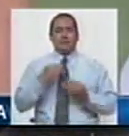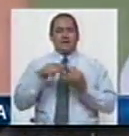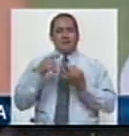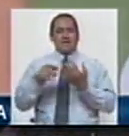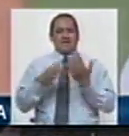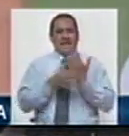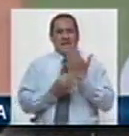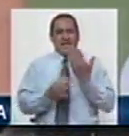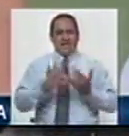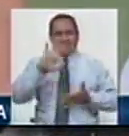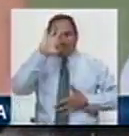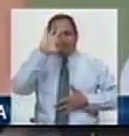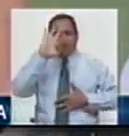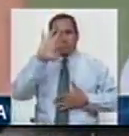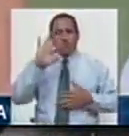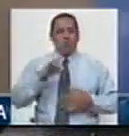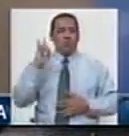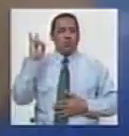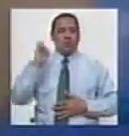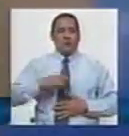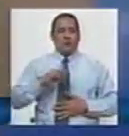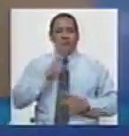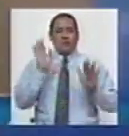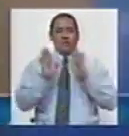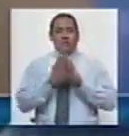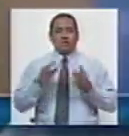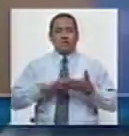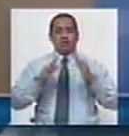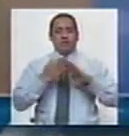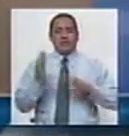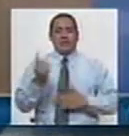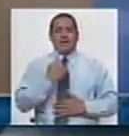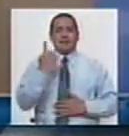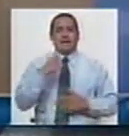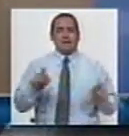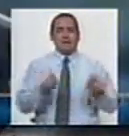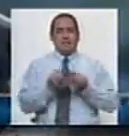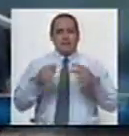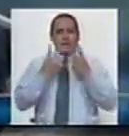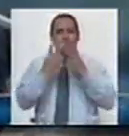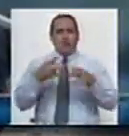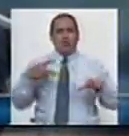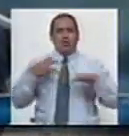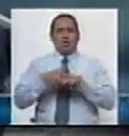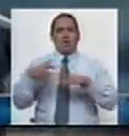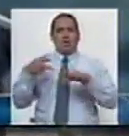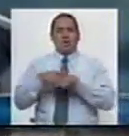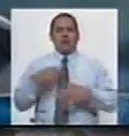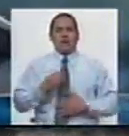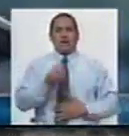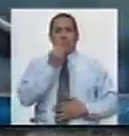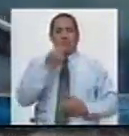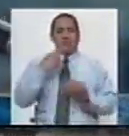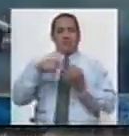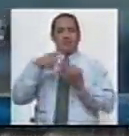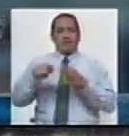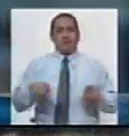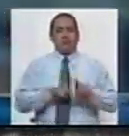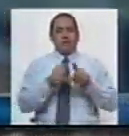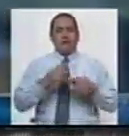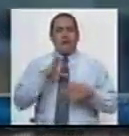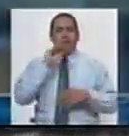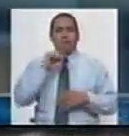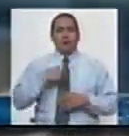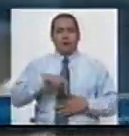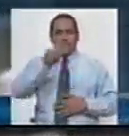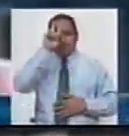trans. Urge en nuestras sociedades limitar el consumo de comida chatarra, como la llamamos en mi